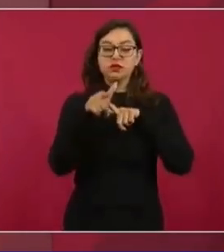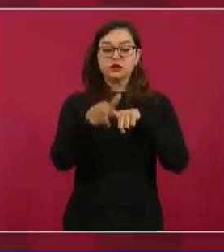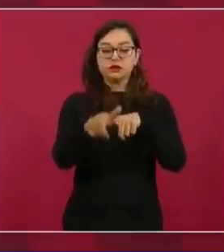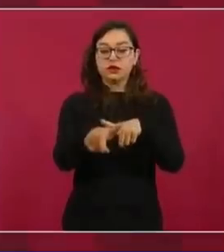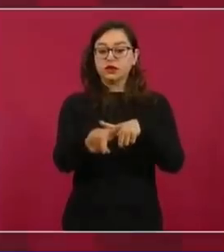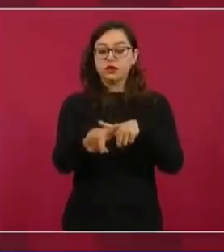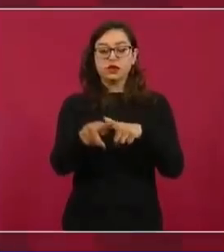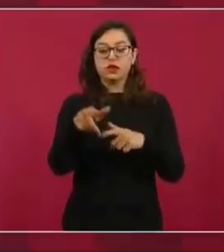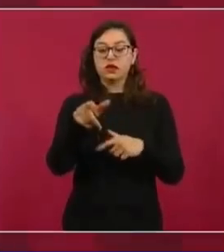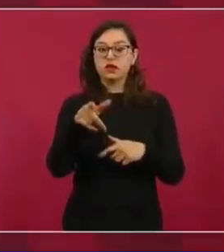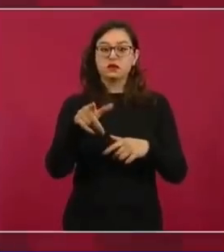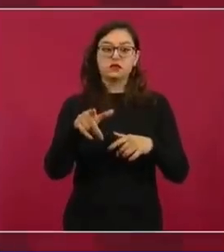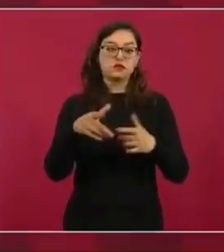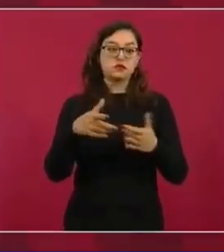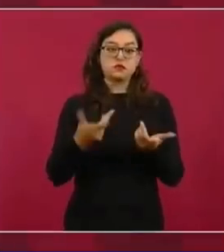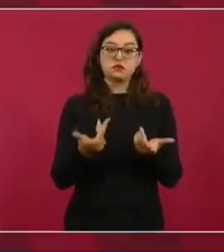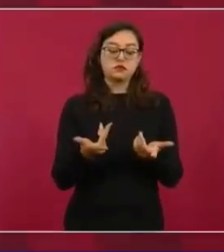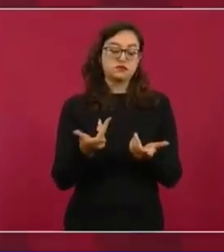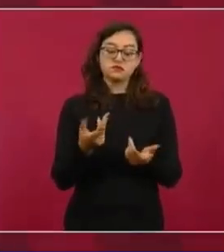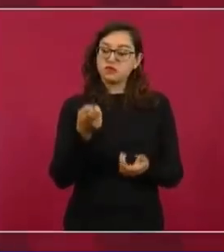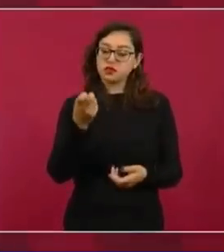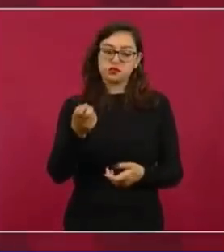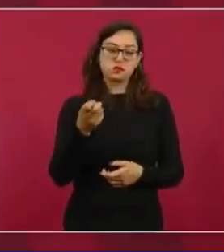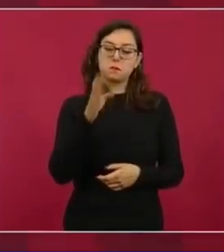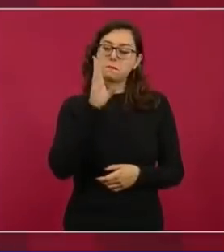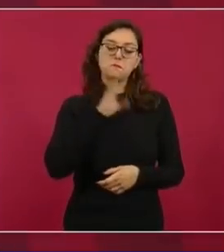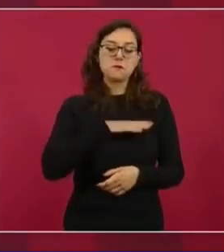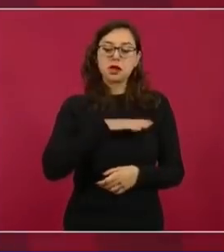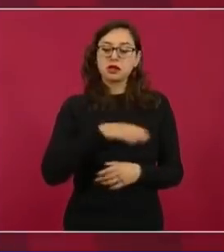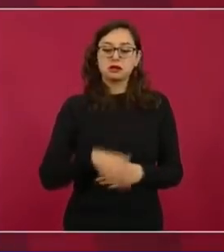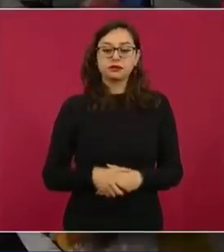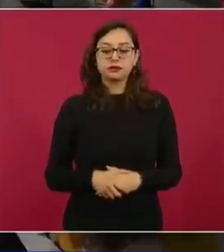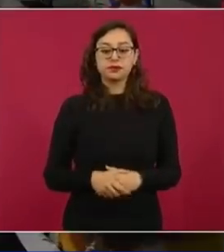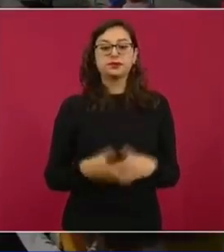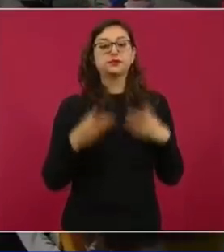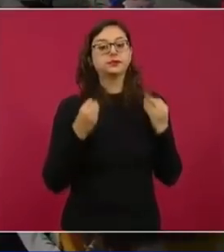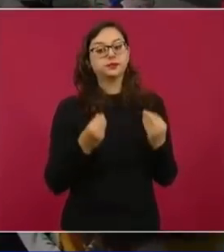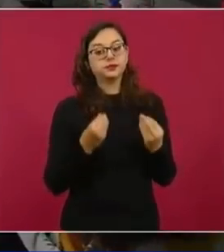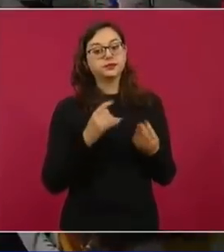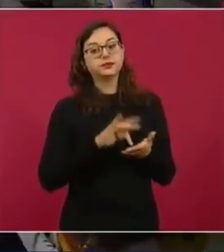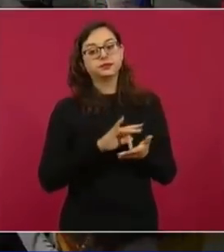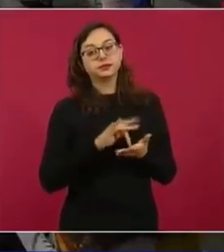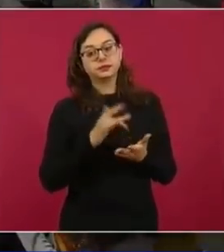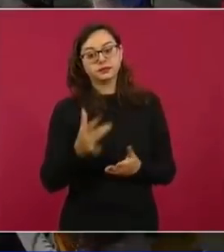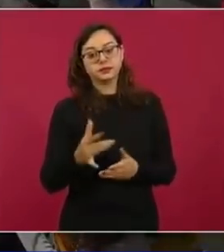Y no nos conviene. Muchas gracias, señor. Sí. Adelante.